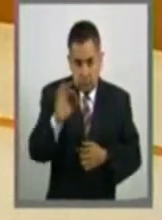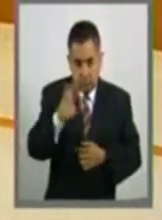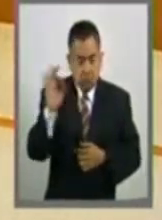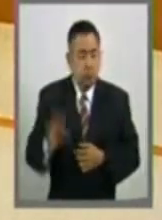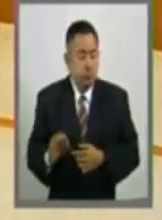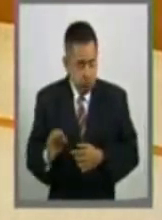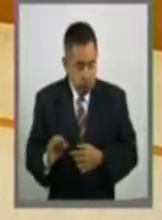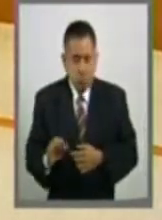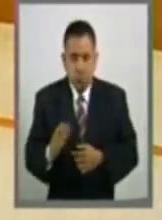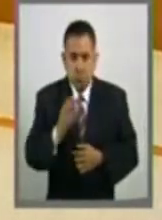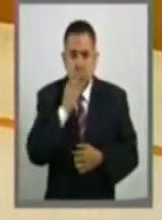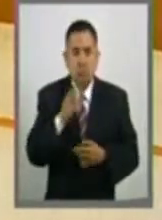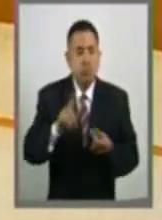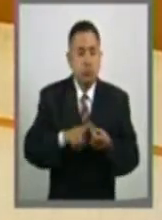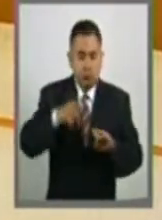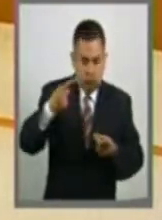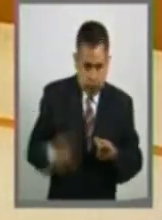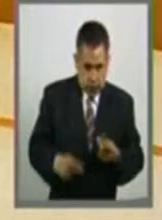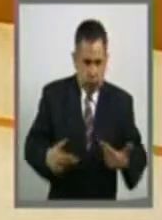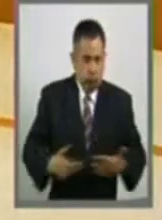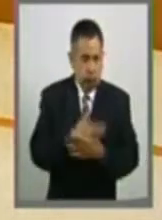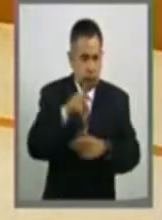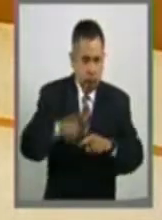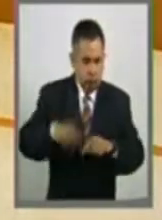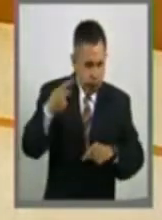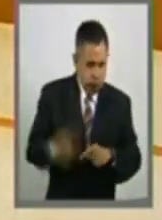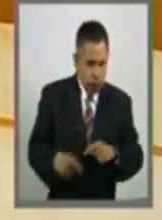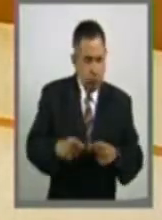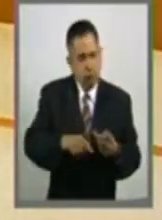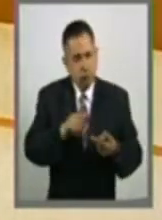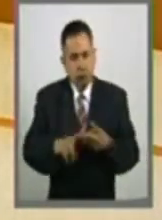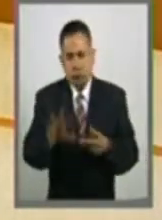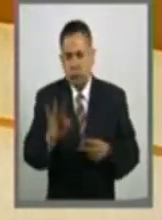52.5% son de origen nacional y el resto,